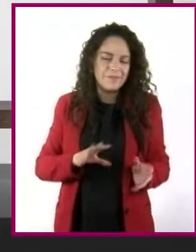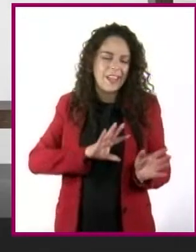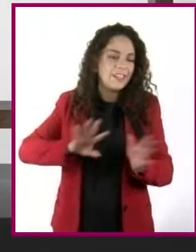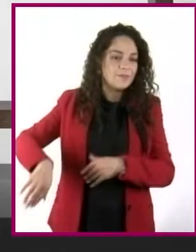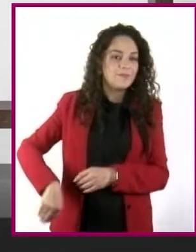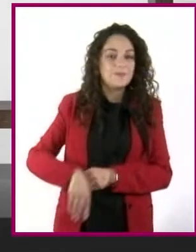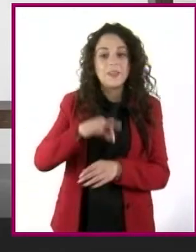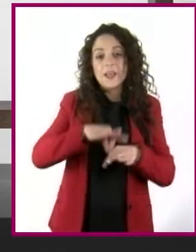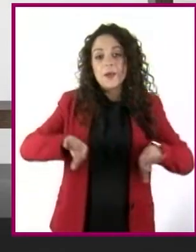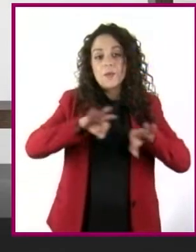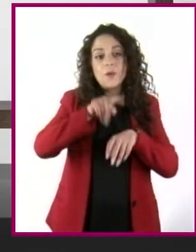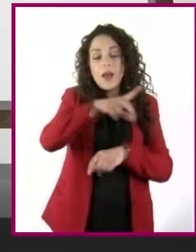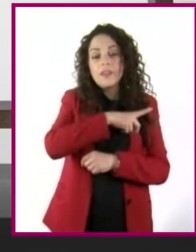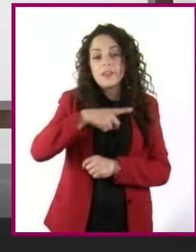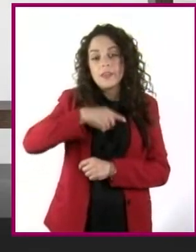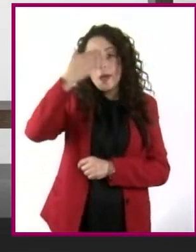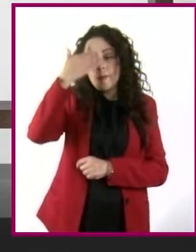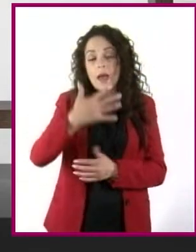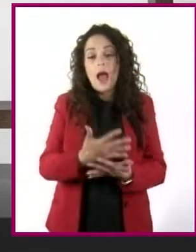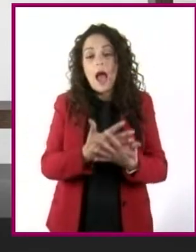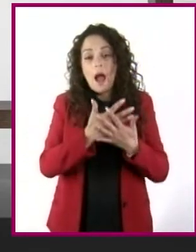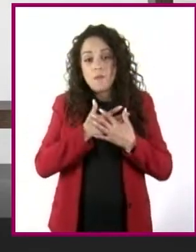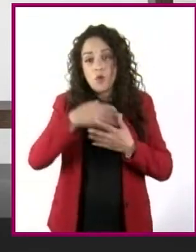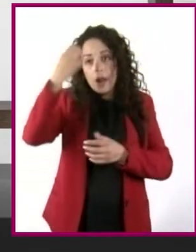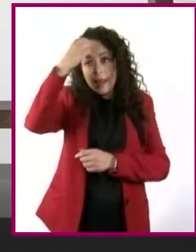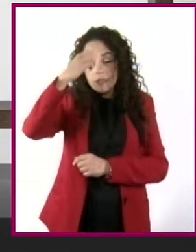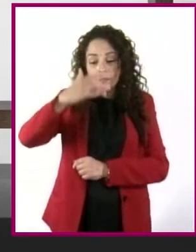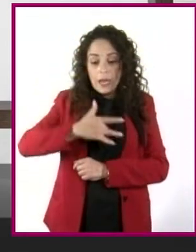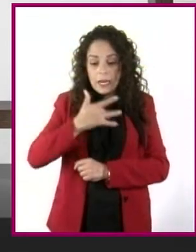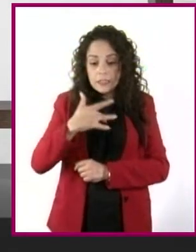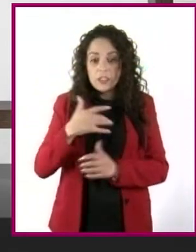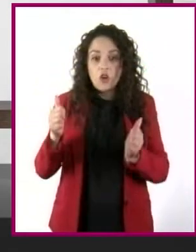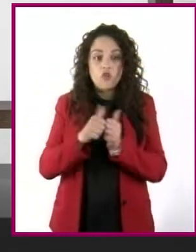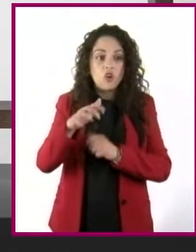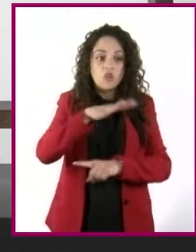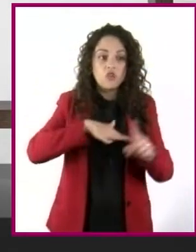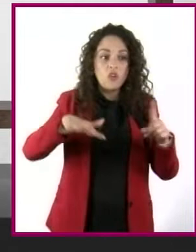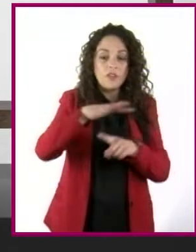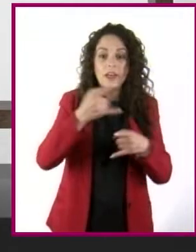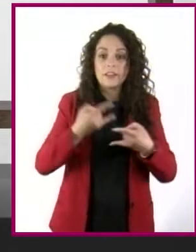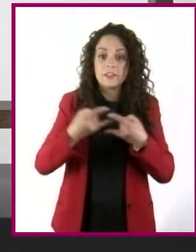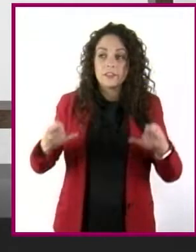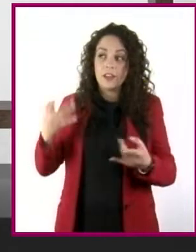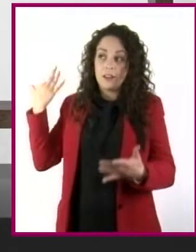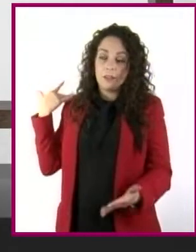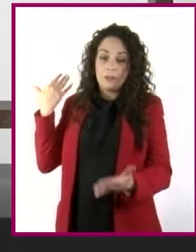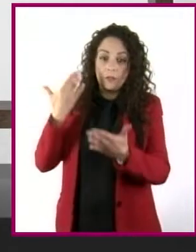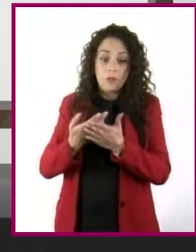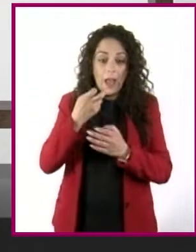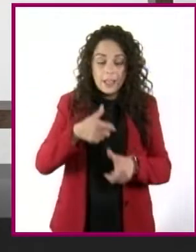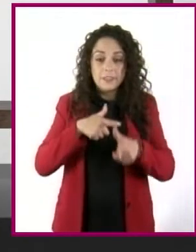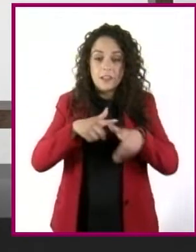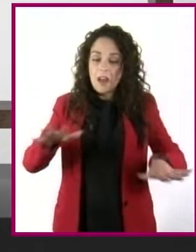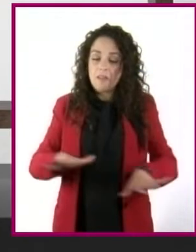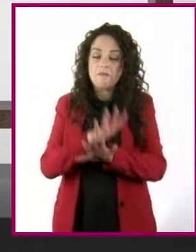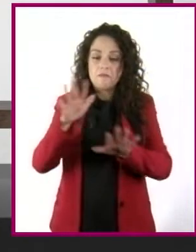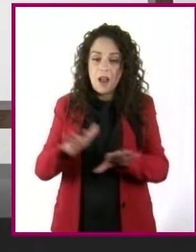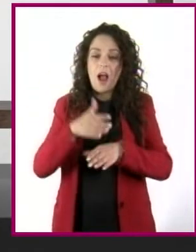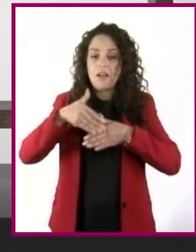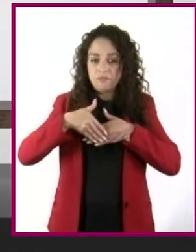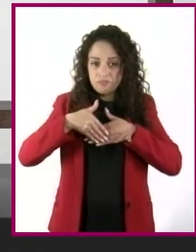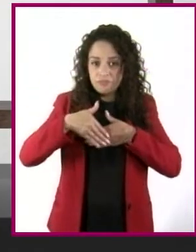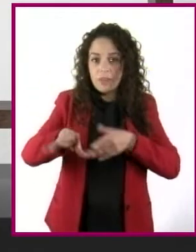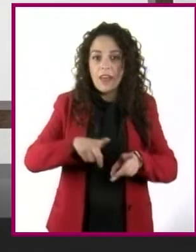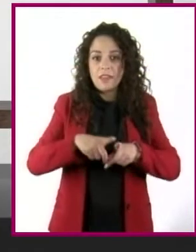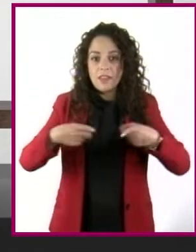se percibe, se experimenta y se vive con base en todo un contexto histórico, y que este seguirá transformándose a la par de nuestro